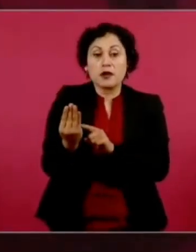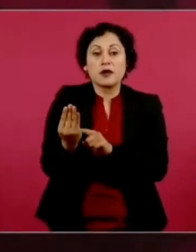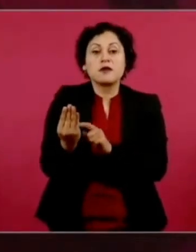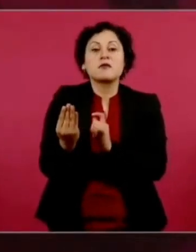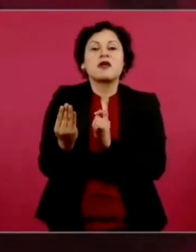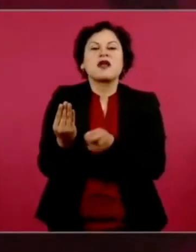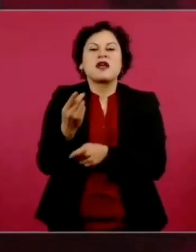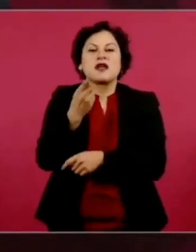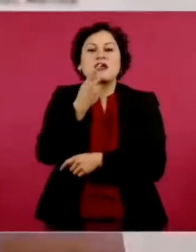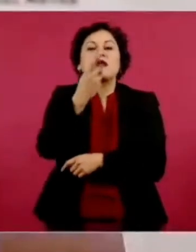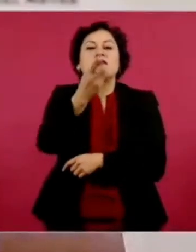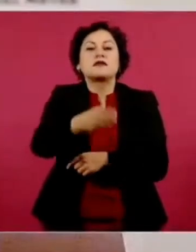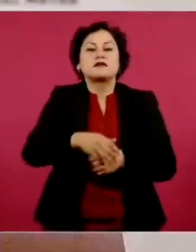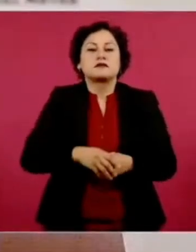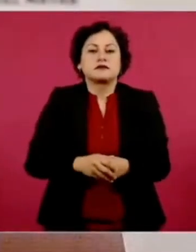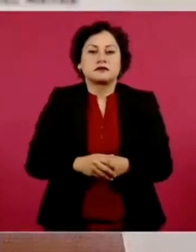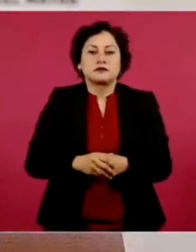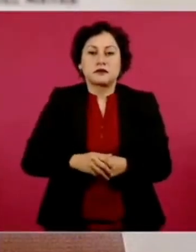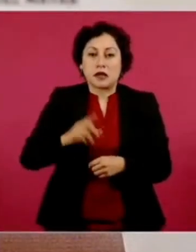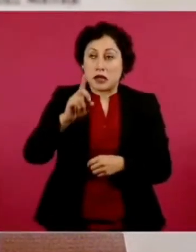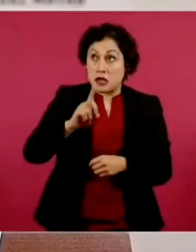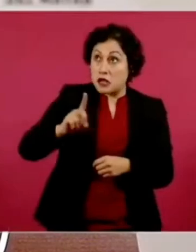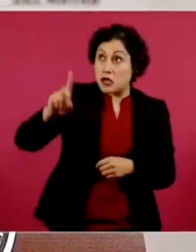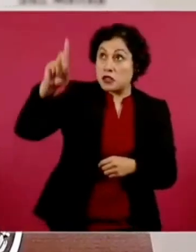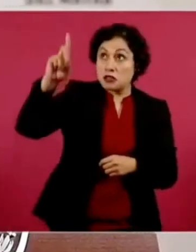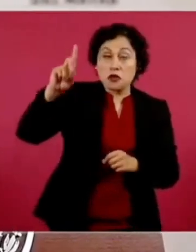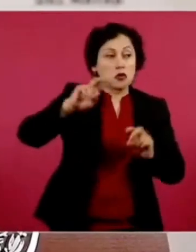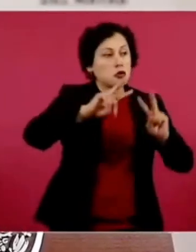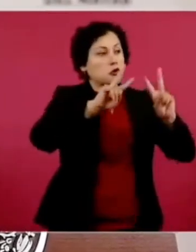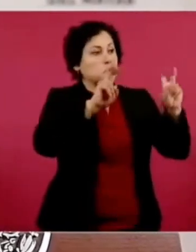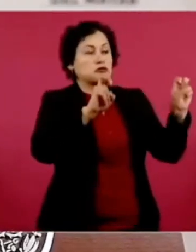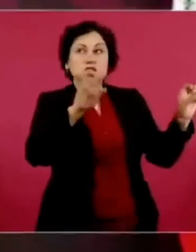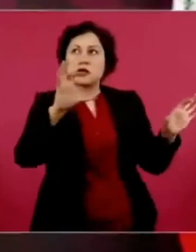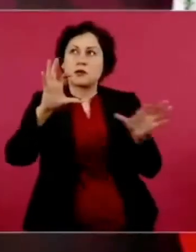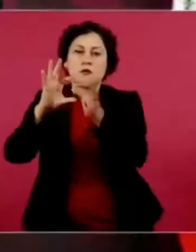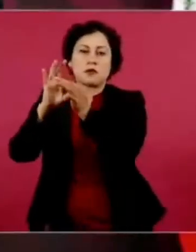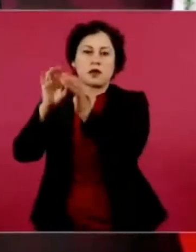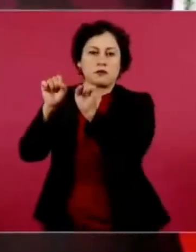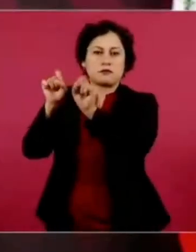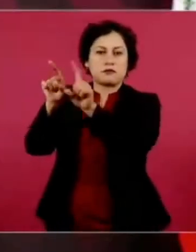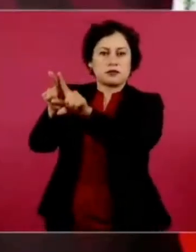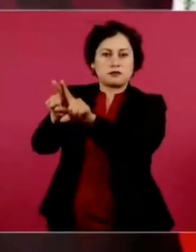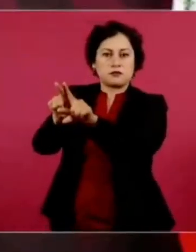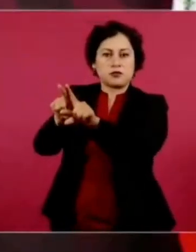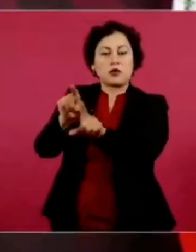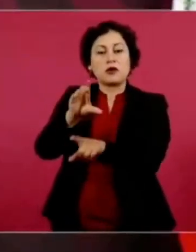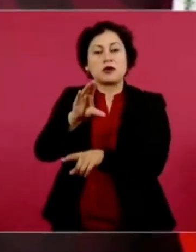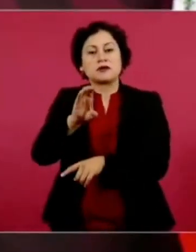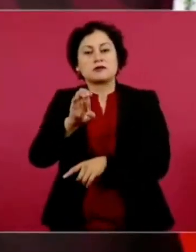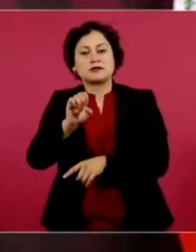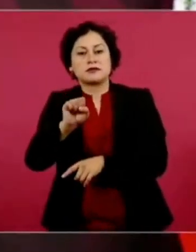a Dios lo que es de Dios y al César lo que es del César.